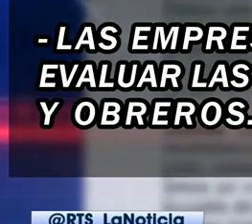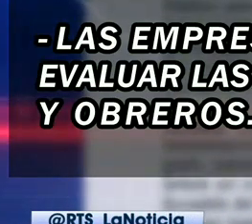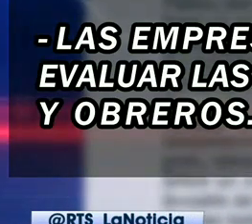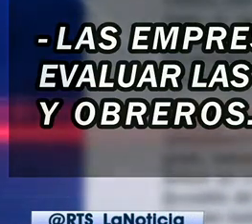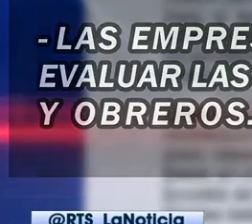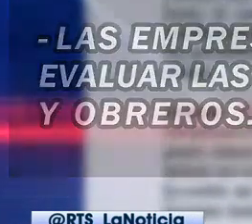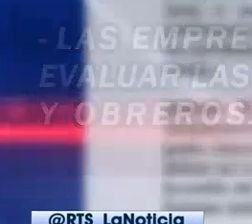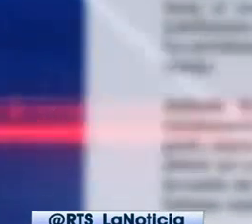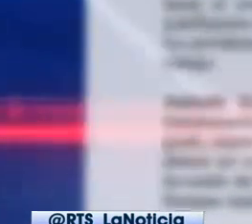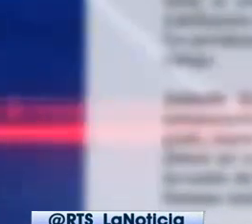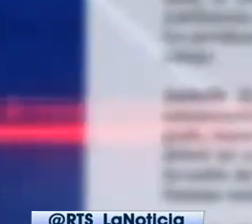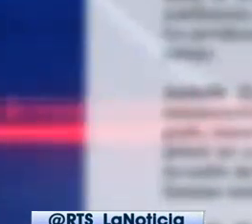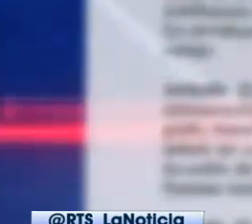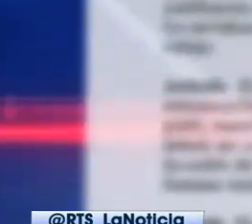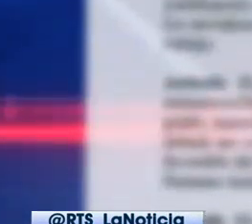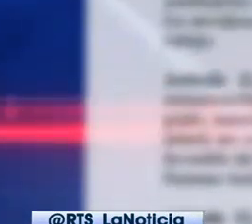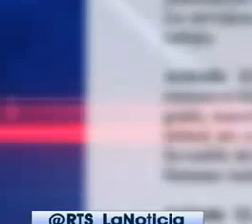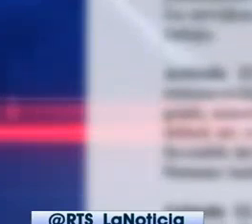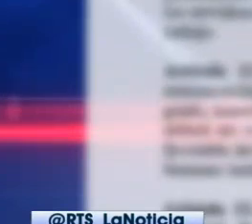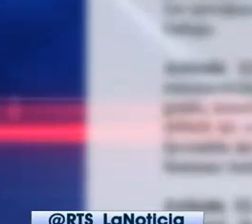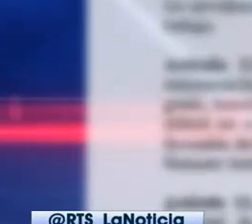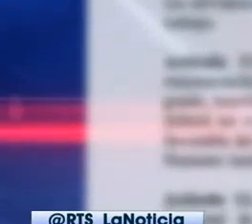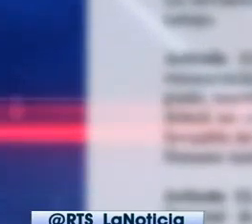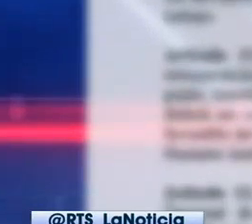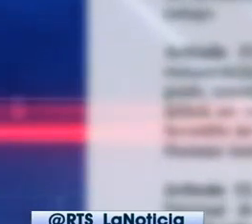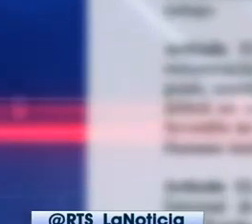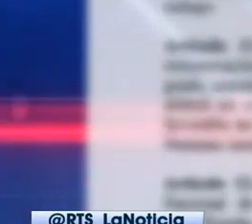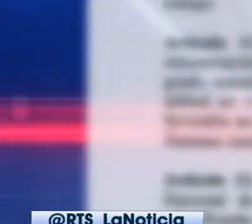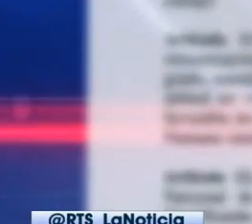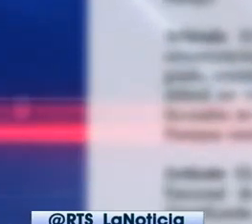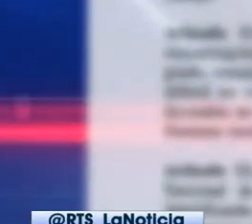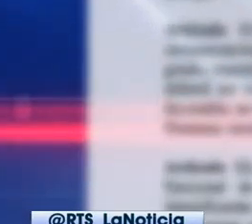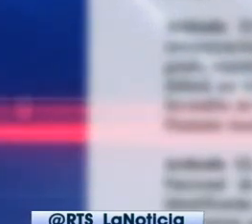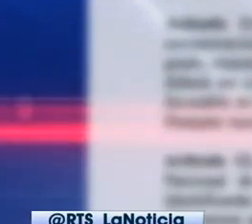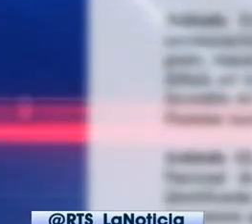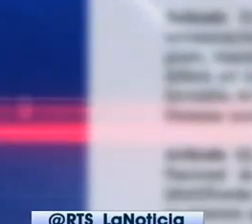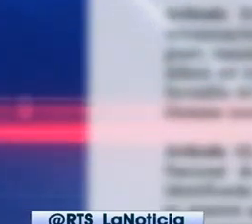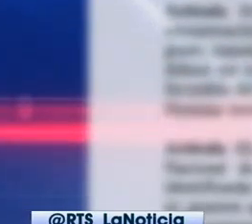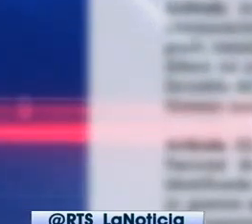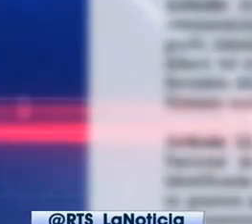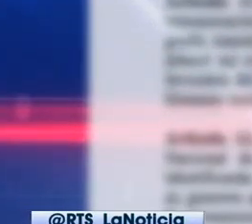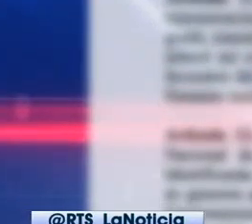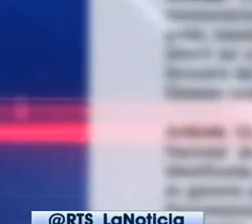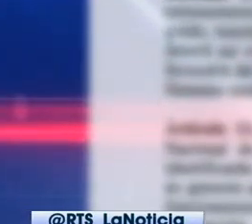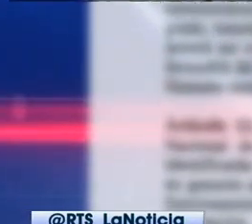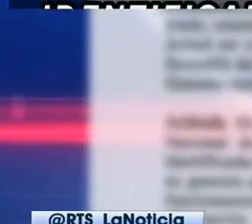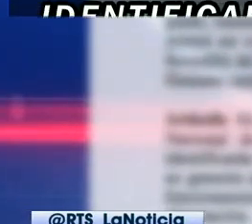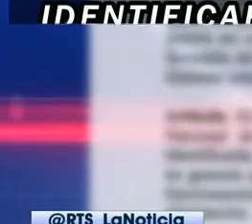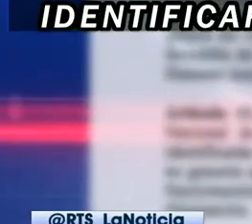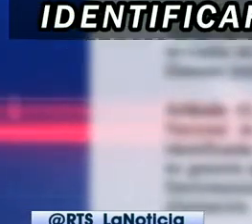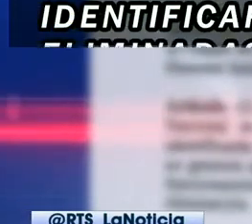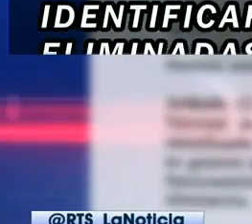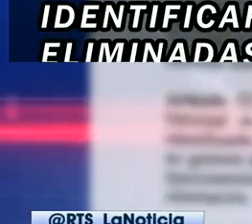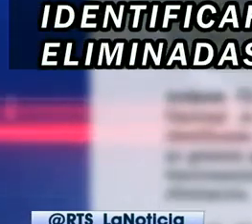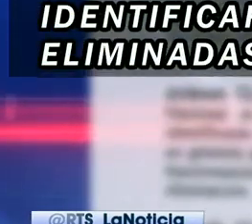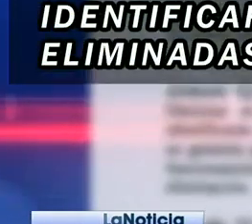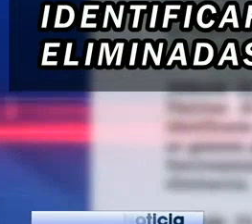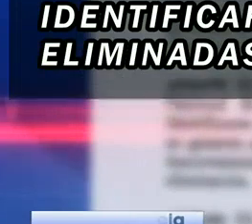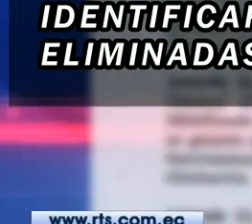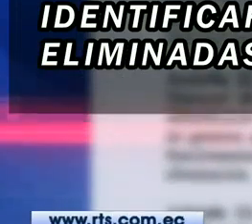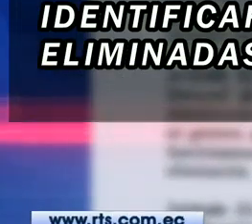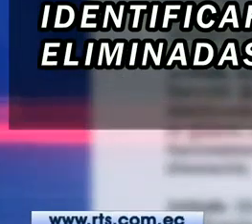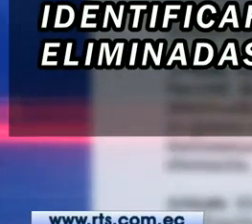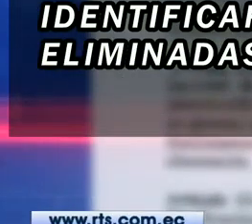y obreros. Las jornadas suplementarias y extraordinarias del personal de servicio público serán autorizadas por